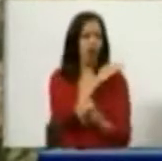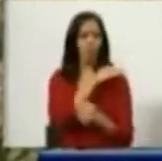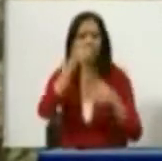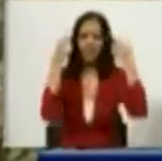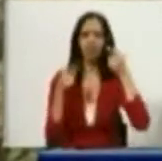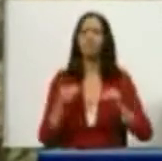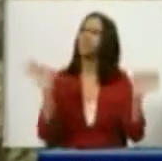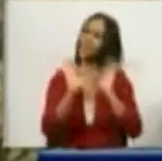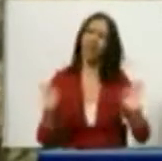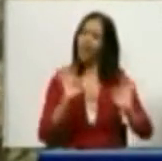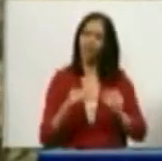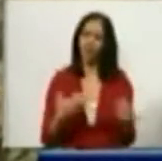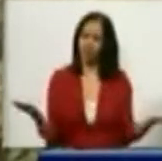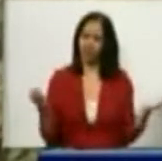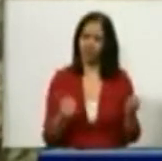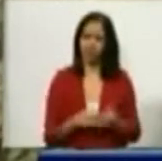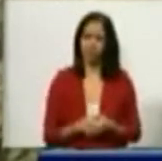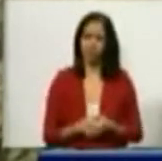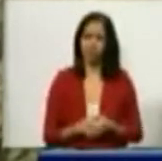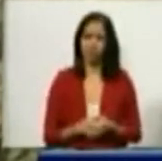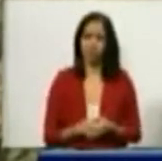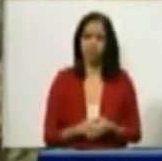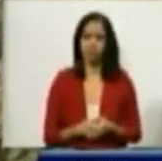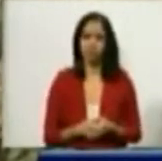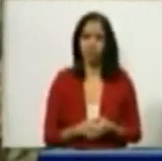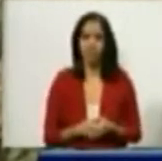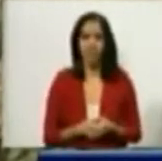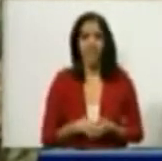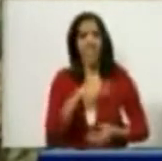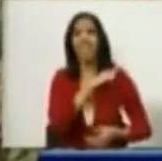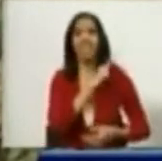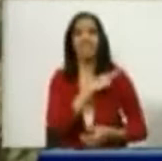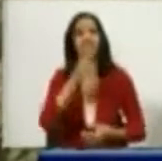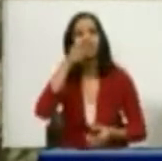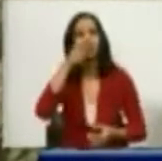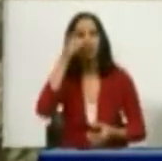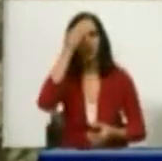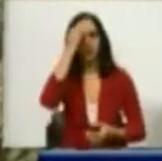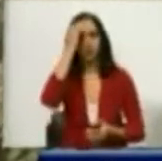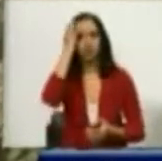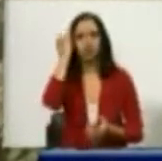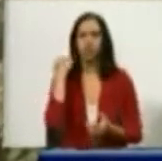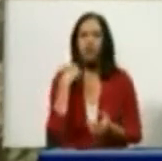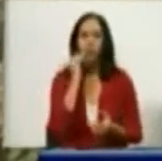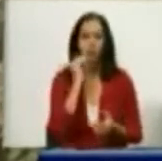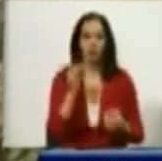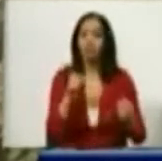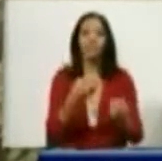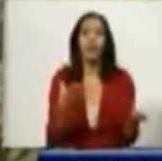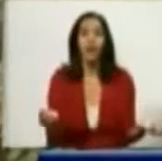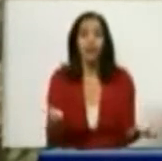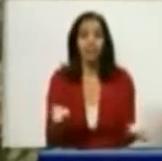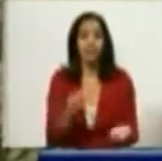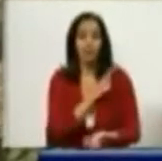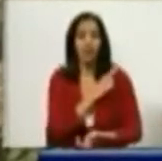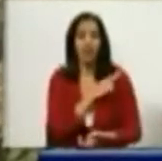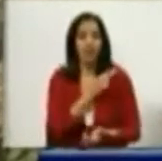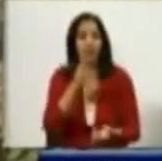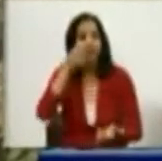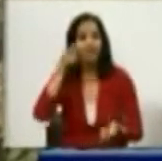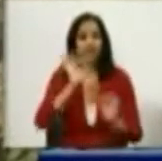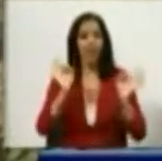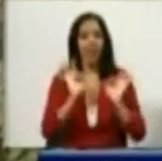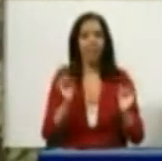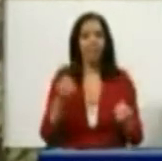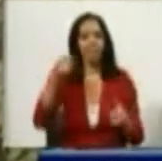guardaespal de Chávez nada vale el jefe de seguridad pusieron un muchacho ahí no eso no fue jefe de seguridad nada como antes